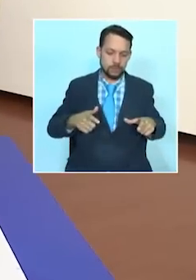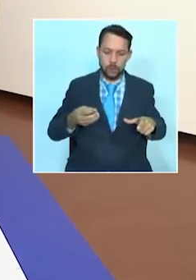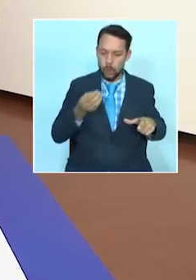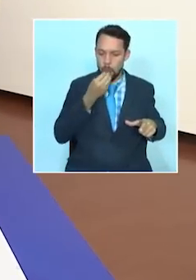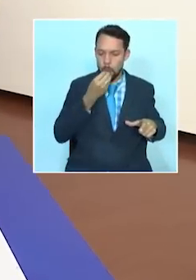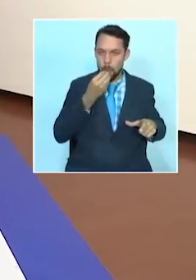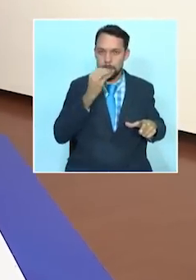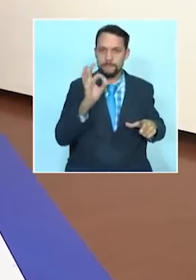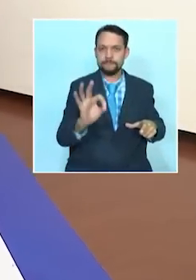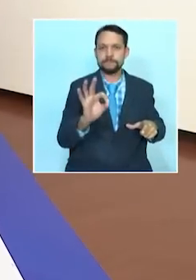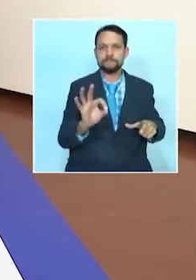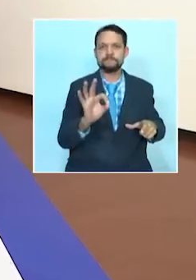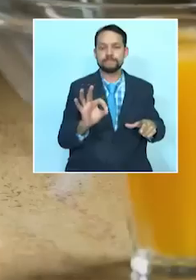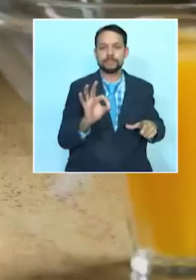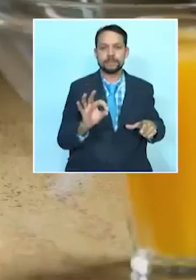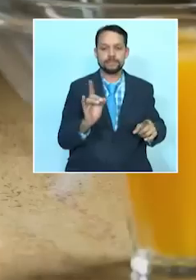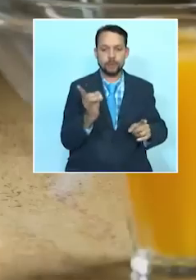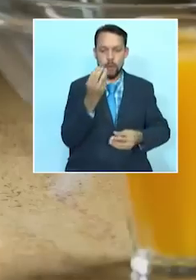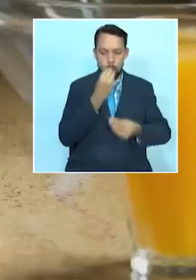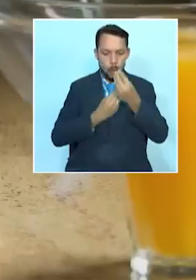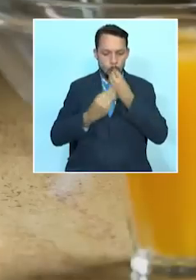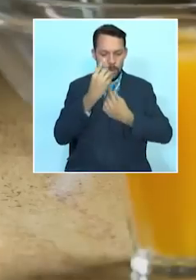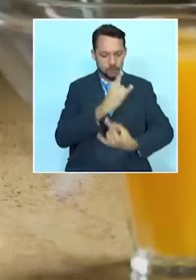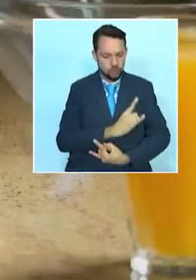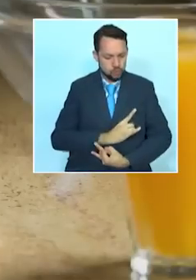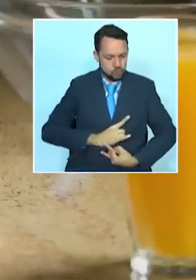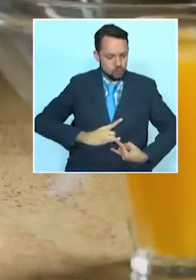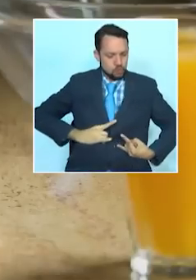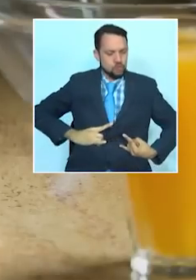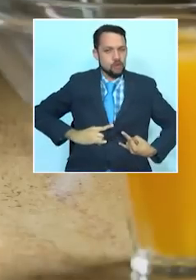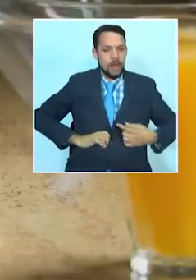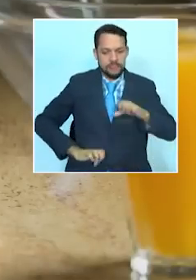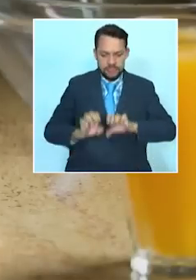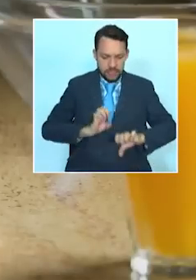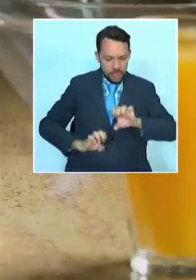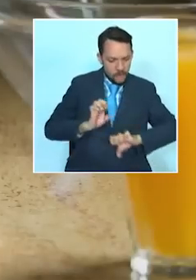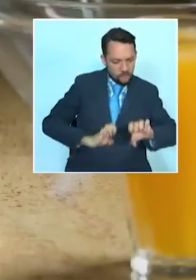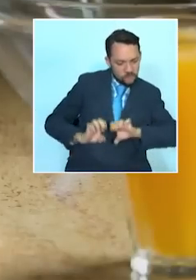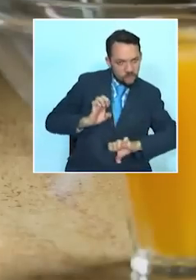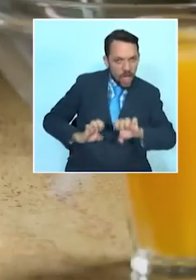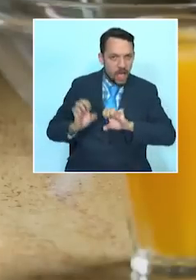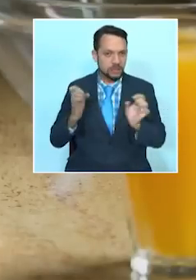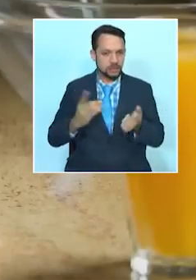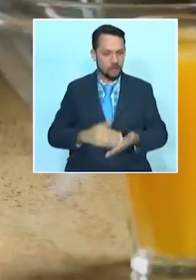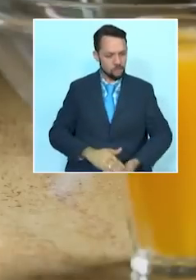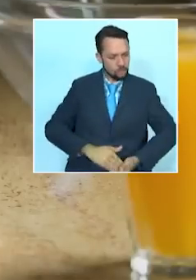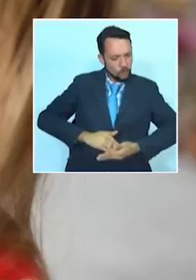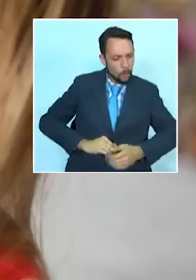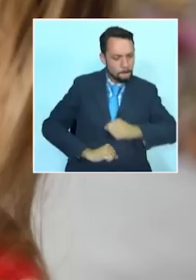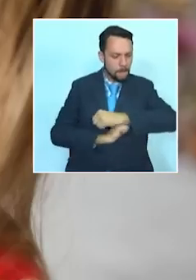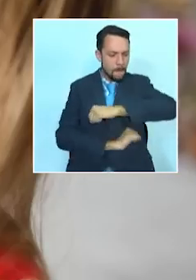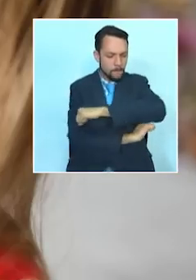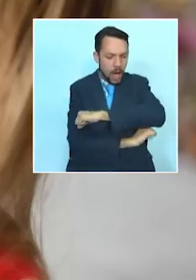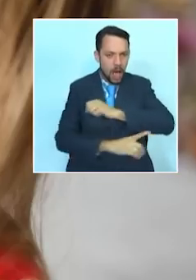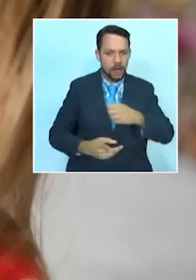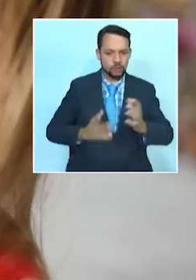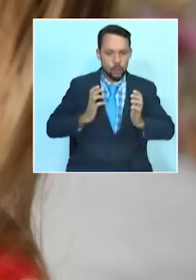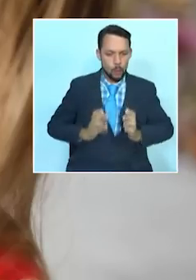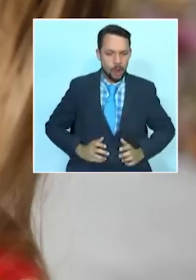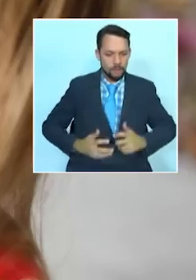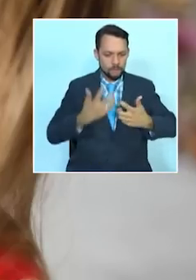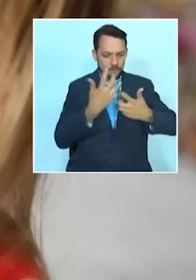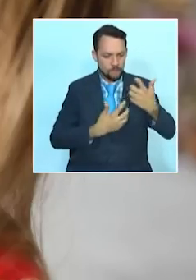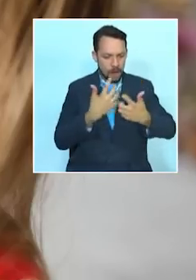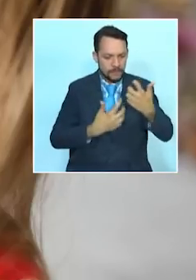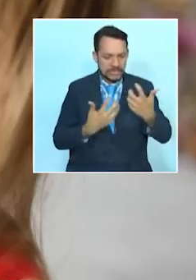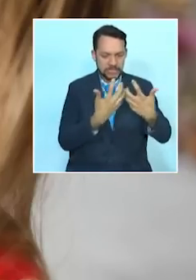correcta nutrición nos lleva a tener un buen sistema autoinmune nos ayuda a fortalecer todo nuestro organismo eh